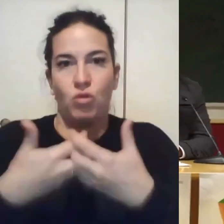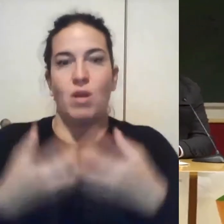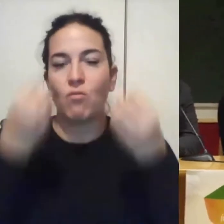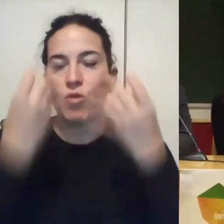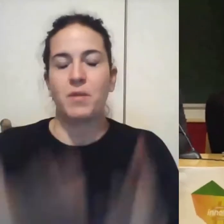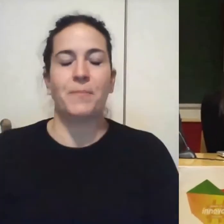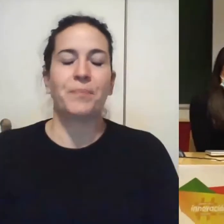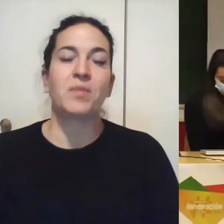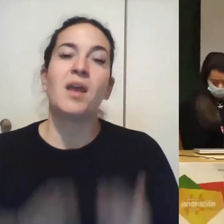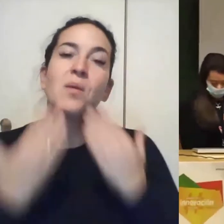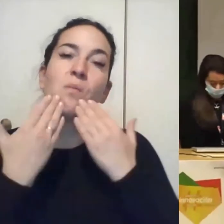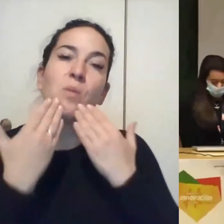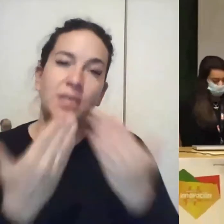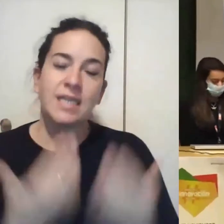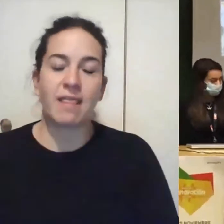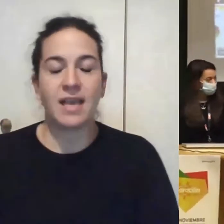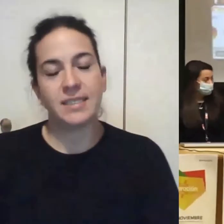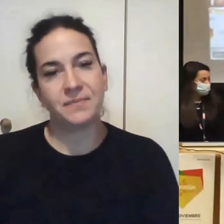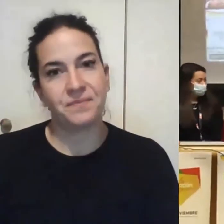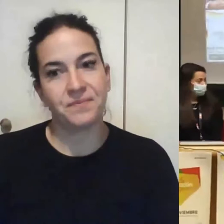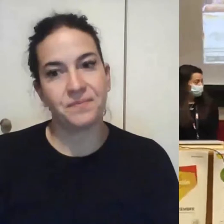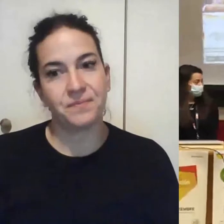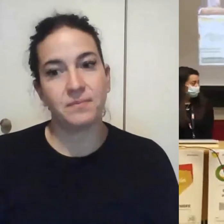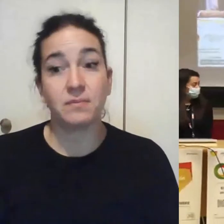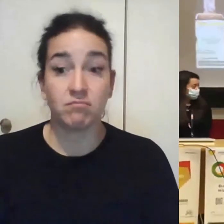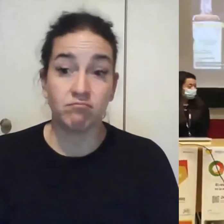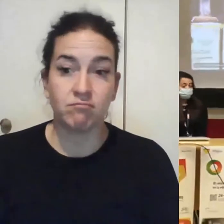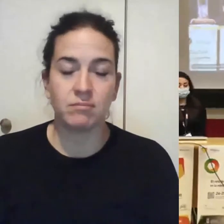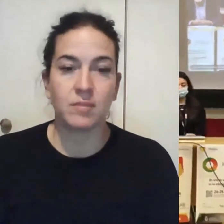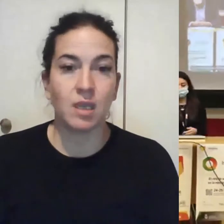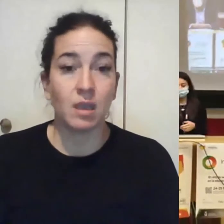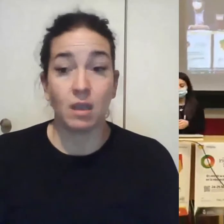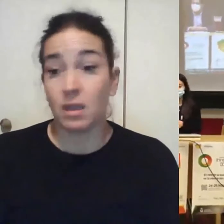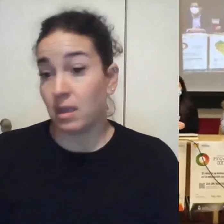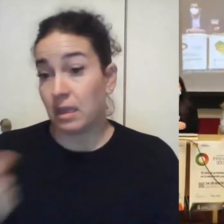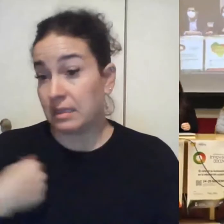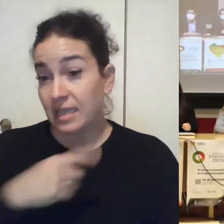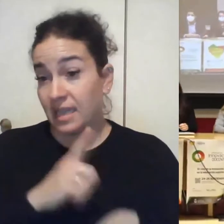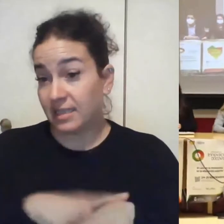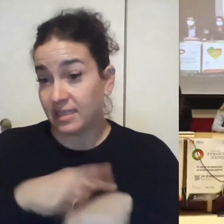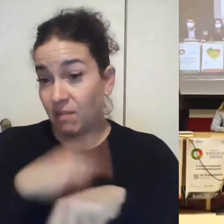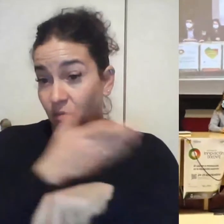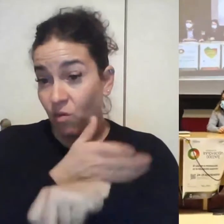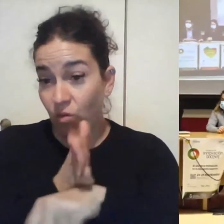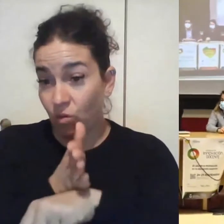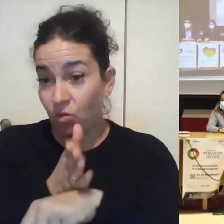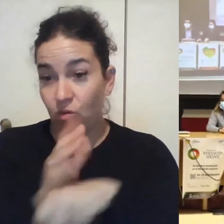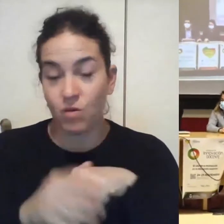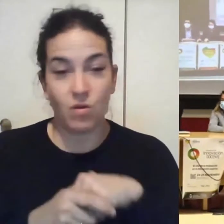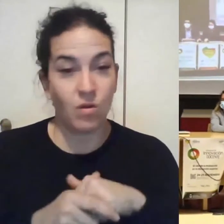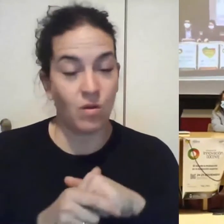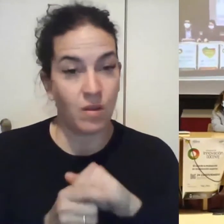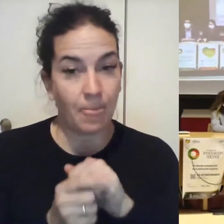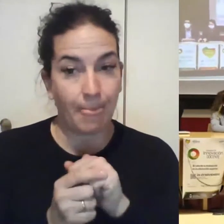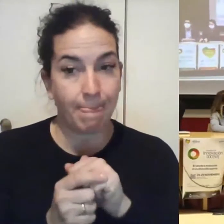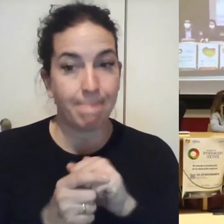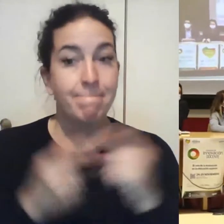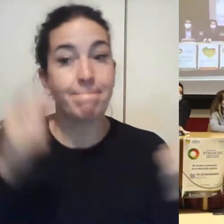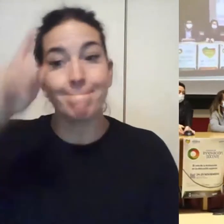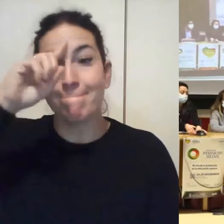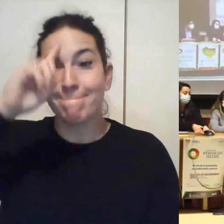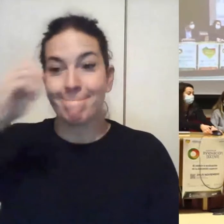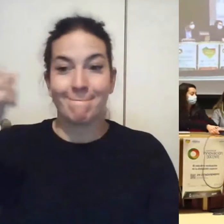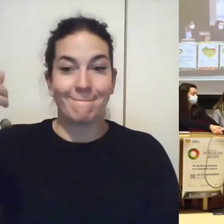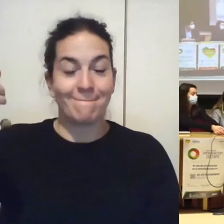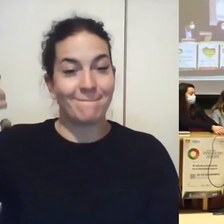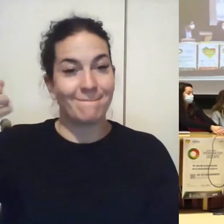Muchas gracias, Guillermo. Bueno, no sé si ya estamos sobrepasados de tiempo, ¿no? No sé si hay